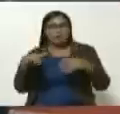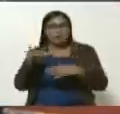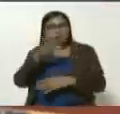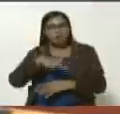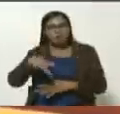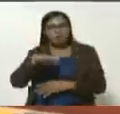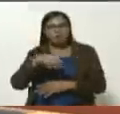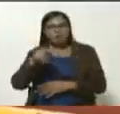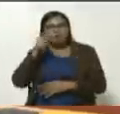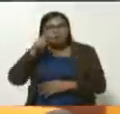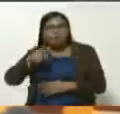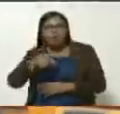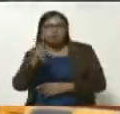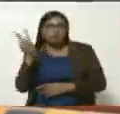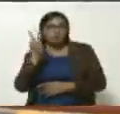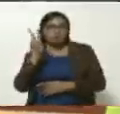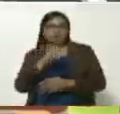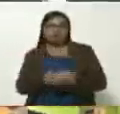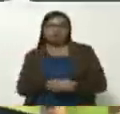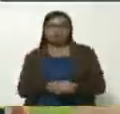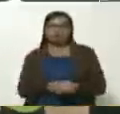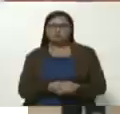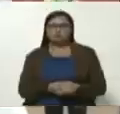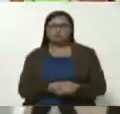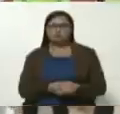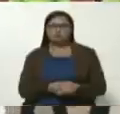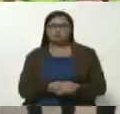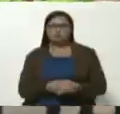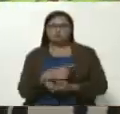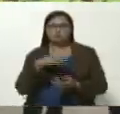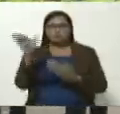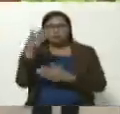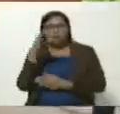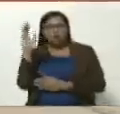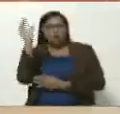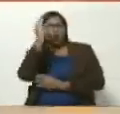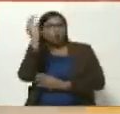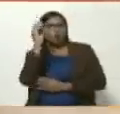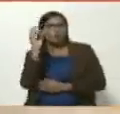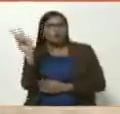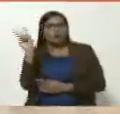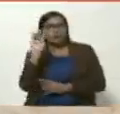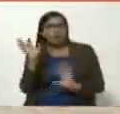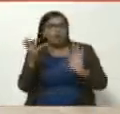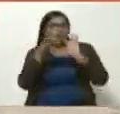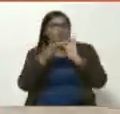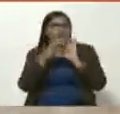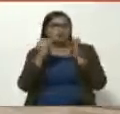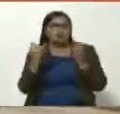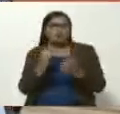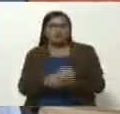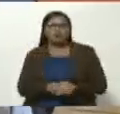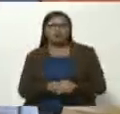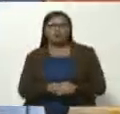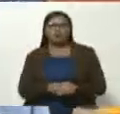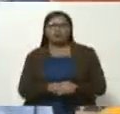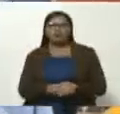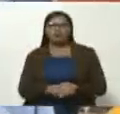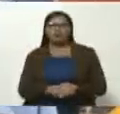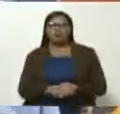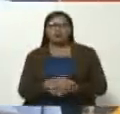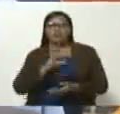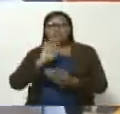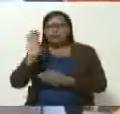venezolano. ¿Usted tiene en su cabeza las banderas de Colombia y Venezuela en el caso de Monómeros? Países hermanos.